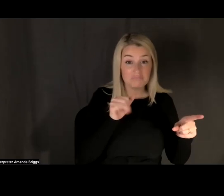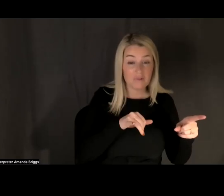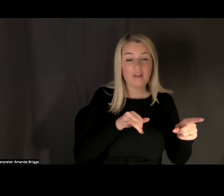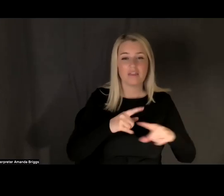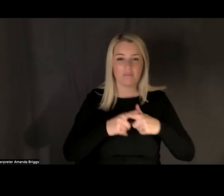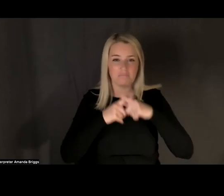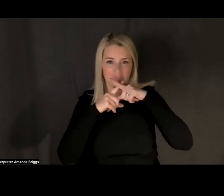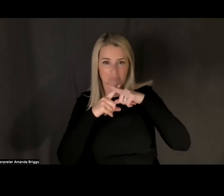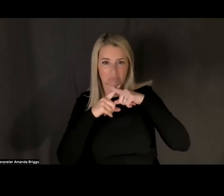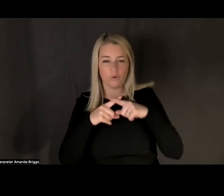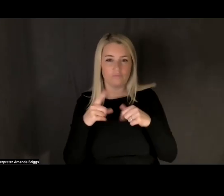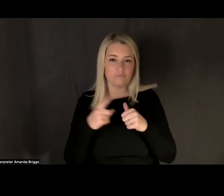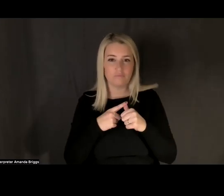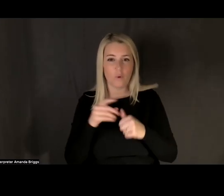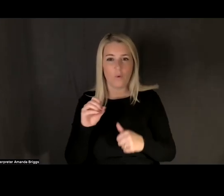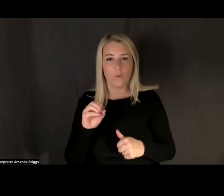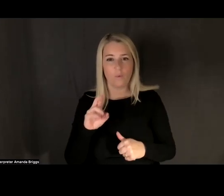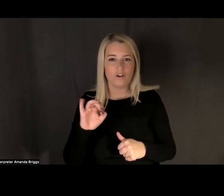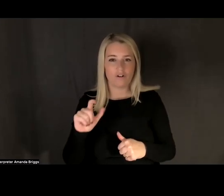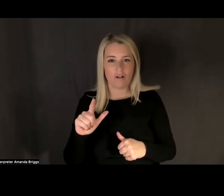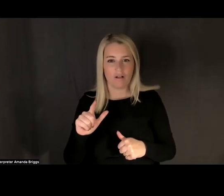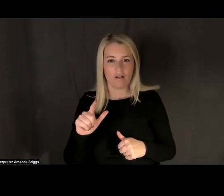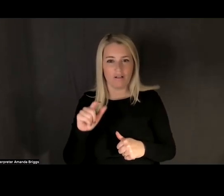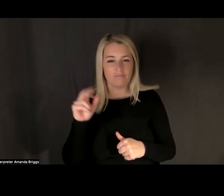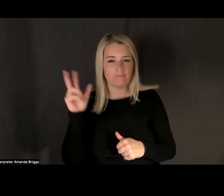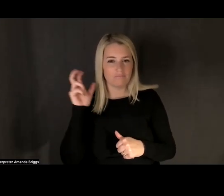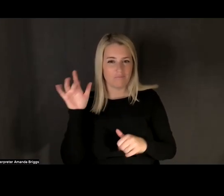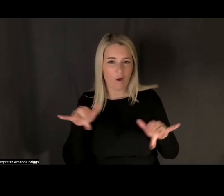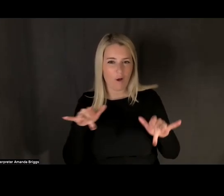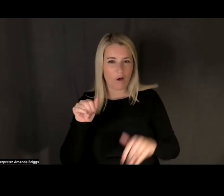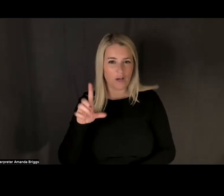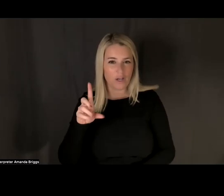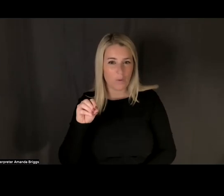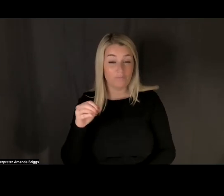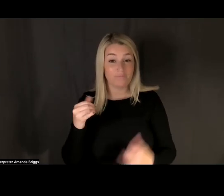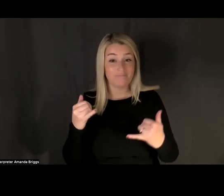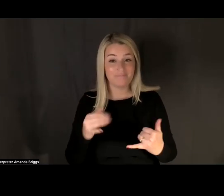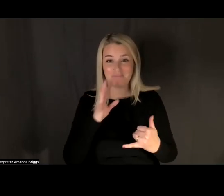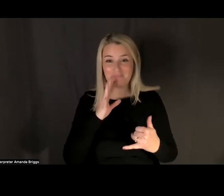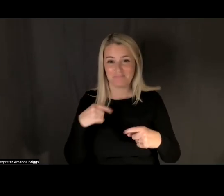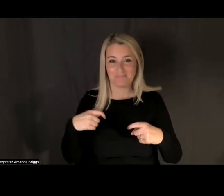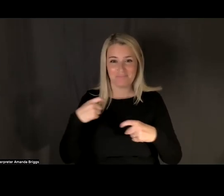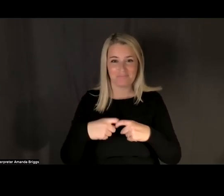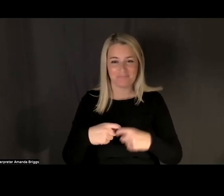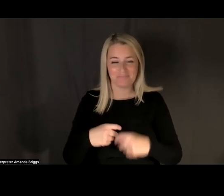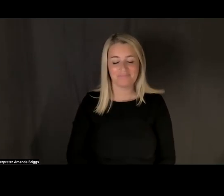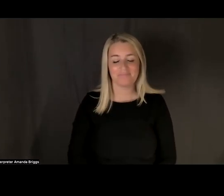Mute Original Audio. Muy buenas tardes, estaremos ofreciendo interpretación simultánea al